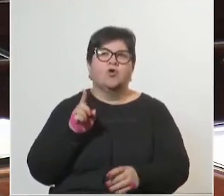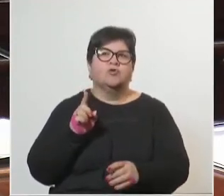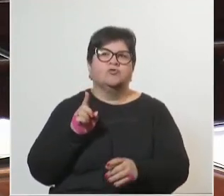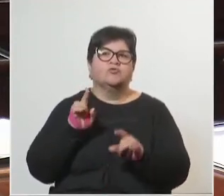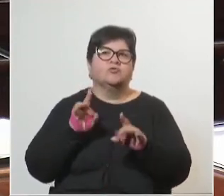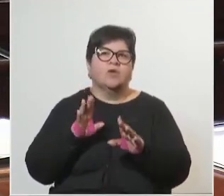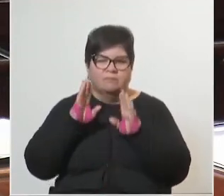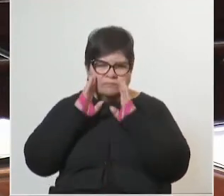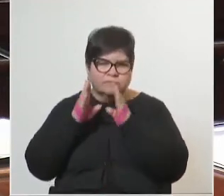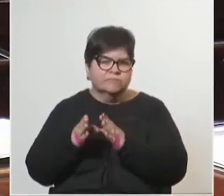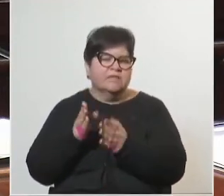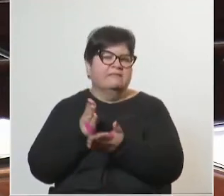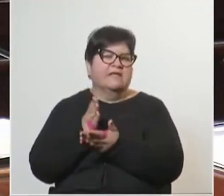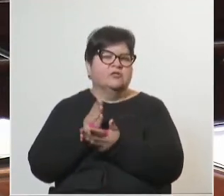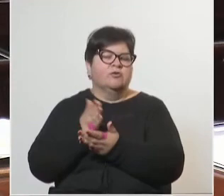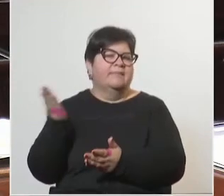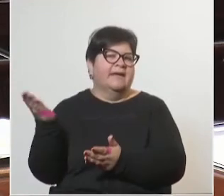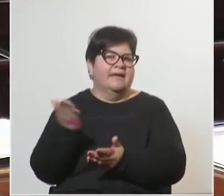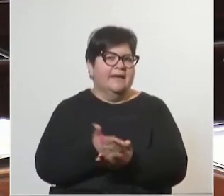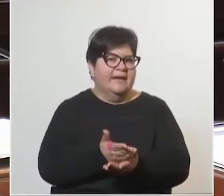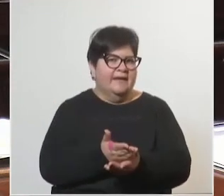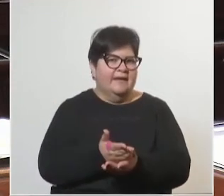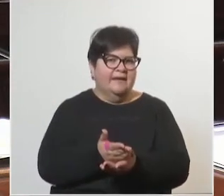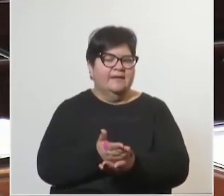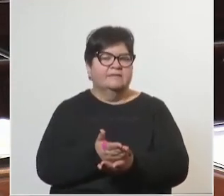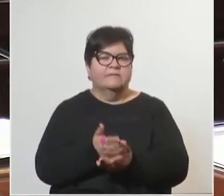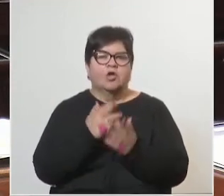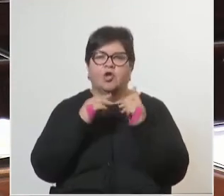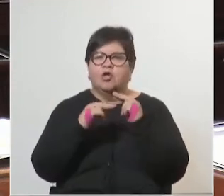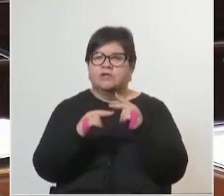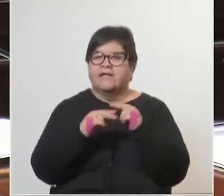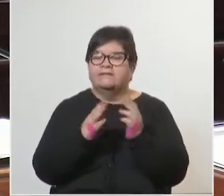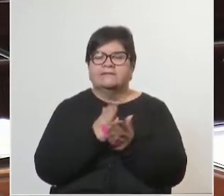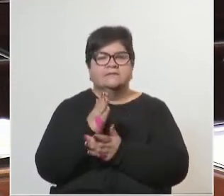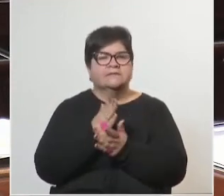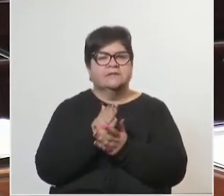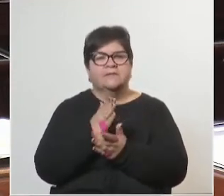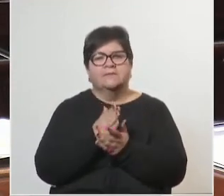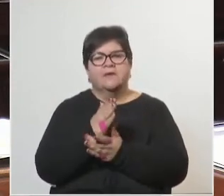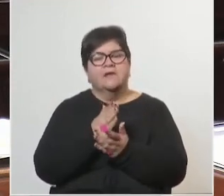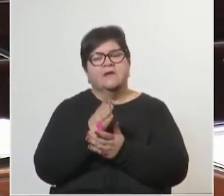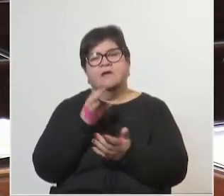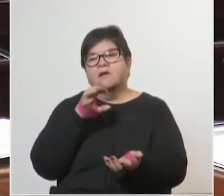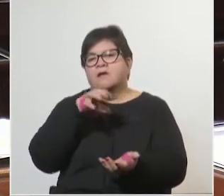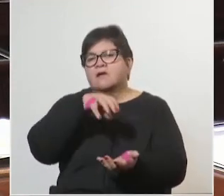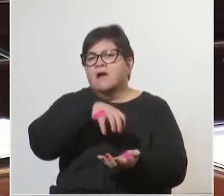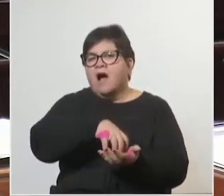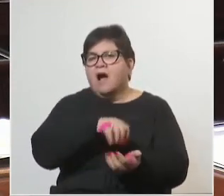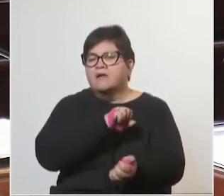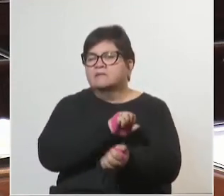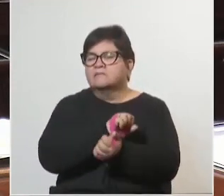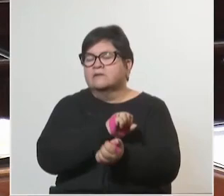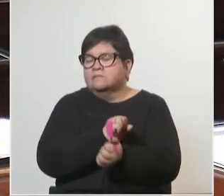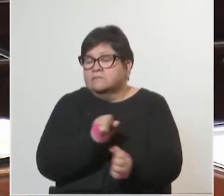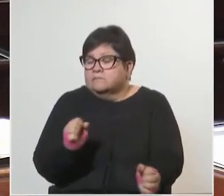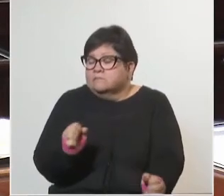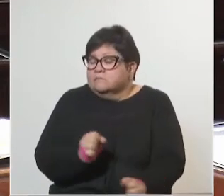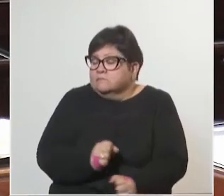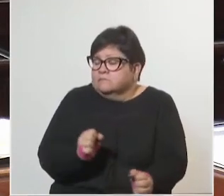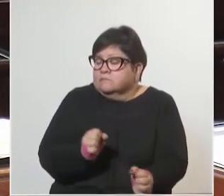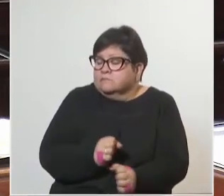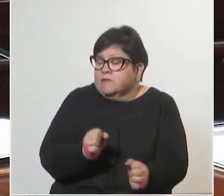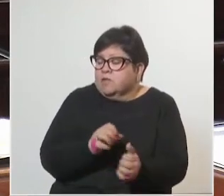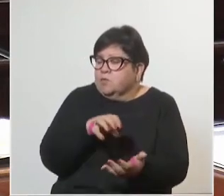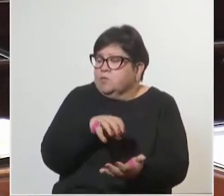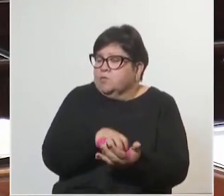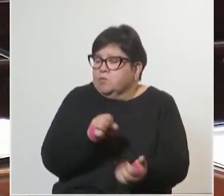penal, se dio una constante, ¿no? Las cárceles eran lugares tenebrosos que